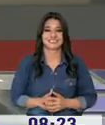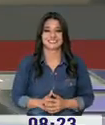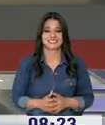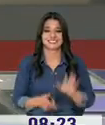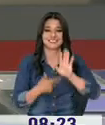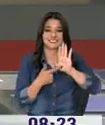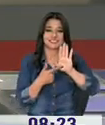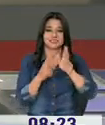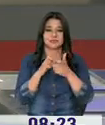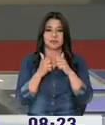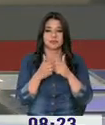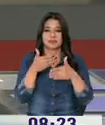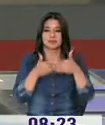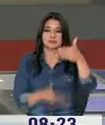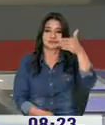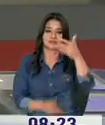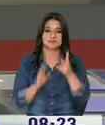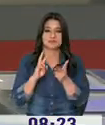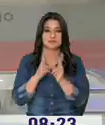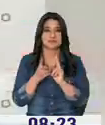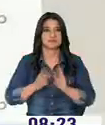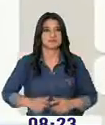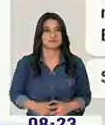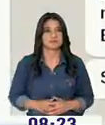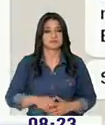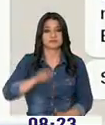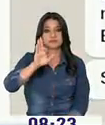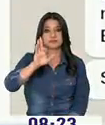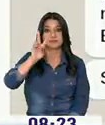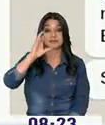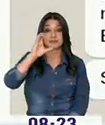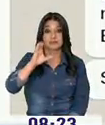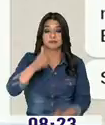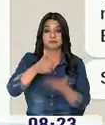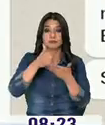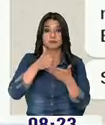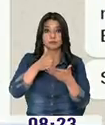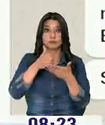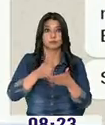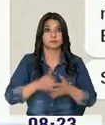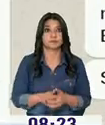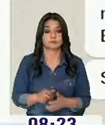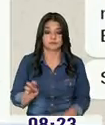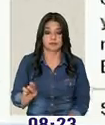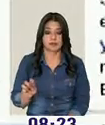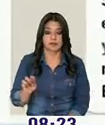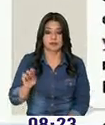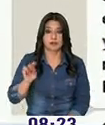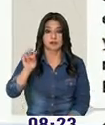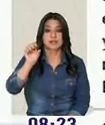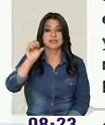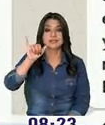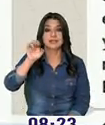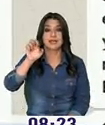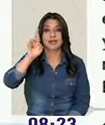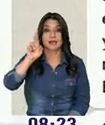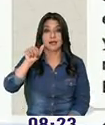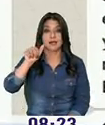Ponga en pantalla los dolores de cabeza, por favor. Señores TVC, por favor, ayúdenos con esto en la escalinata de la calle Antonio Sierra